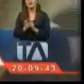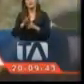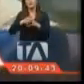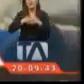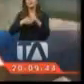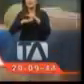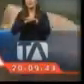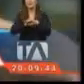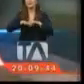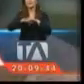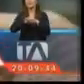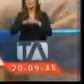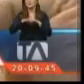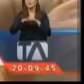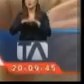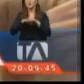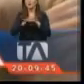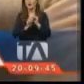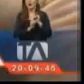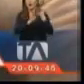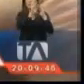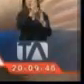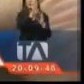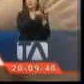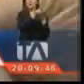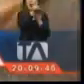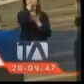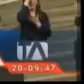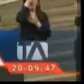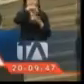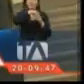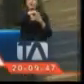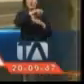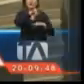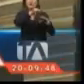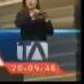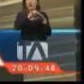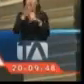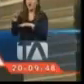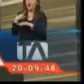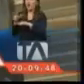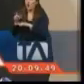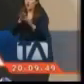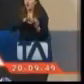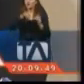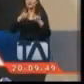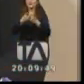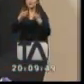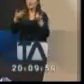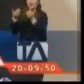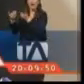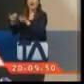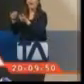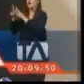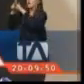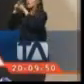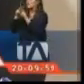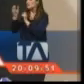que básicamente separa los compromisos internos del Estado con los préstamos internacionales.